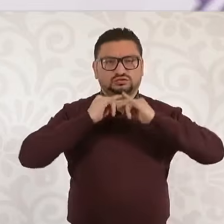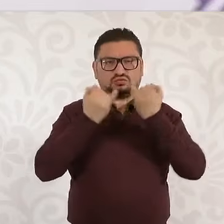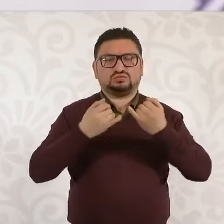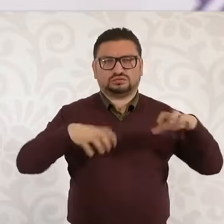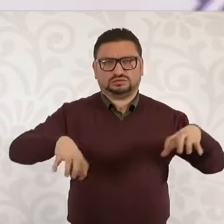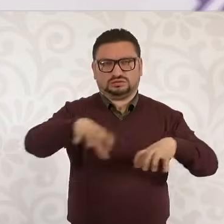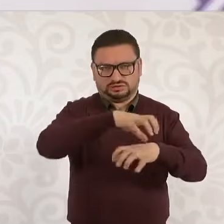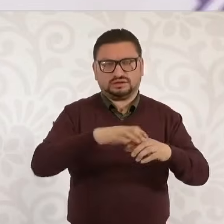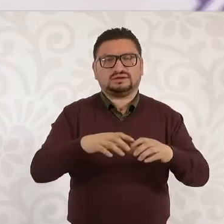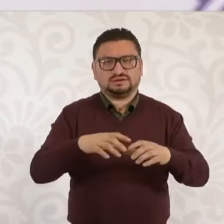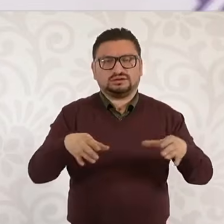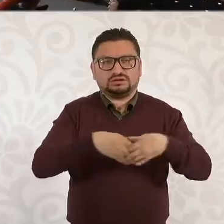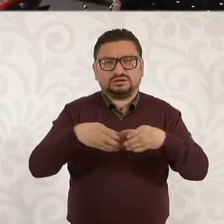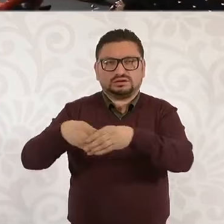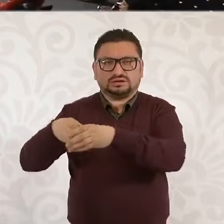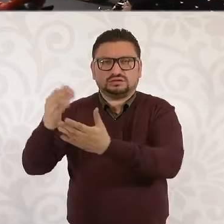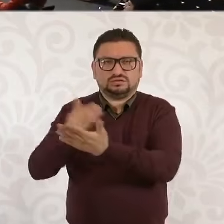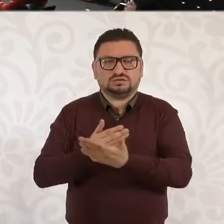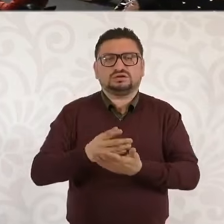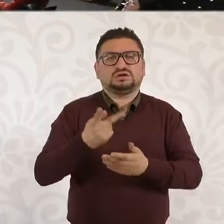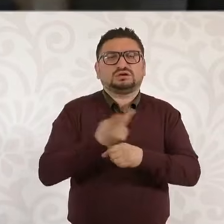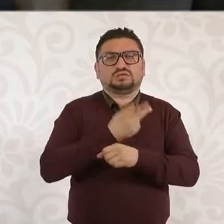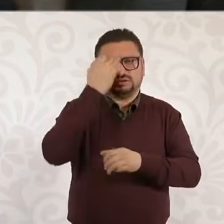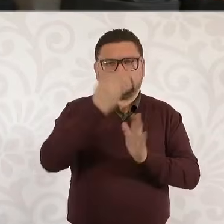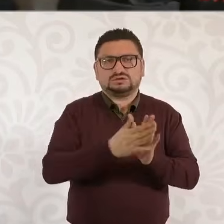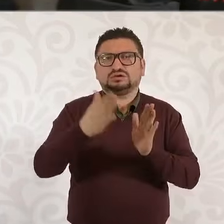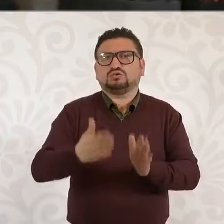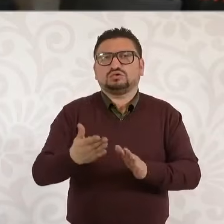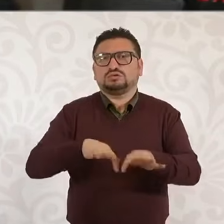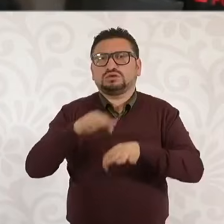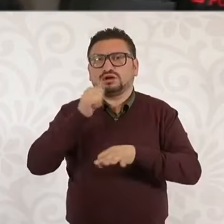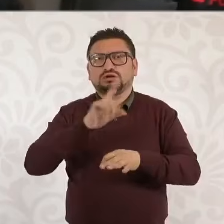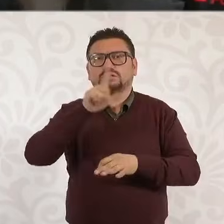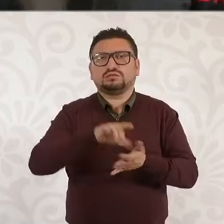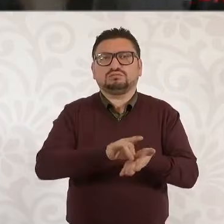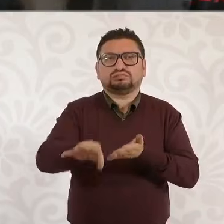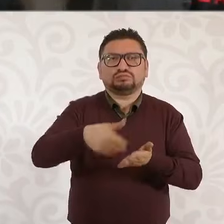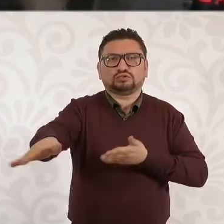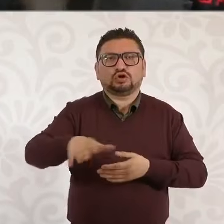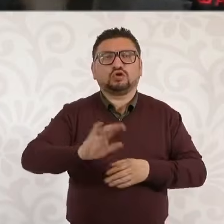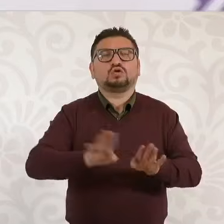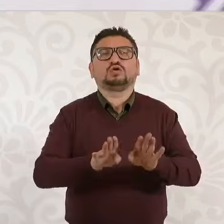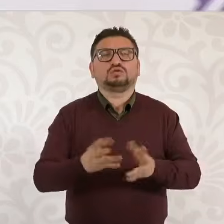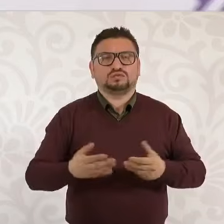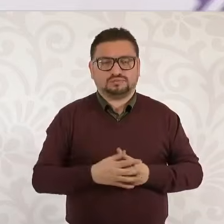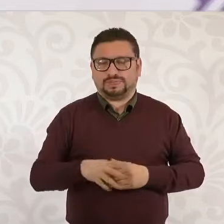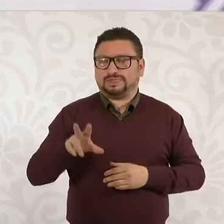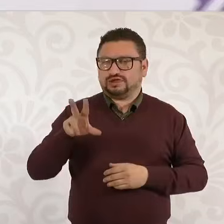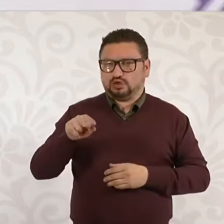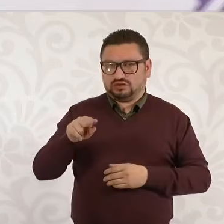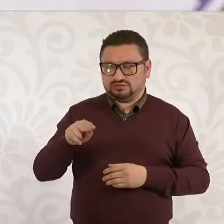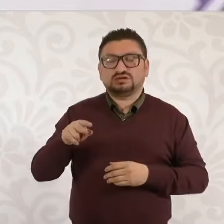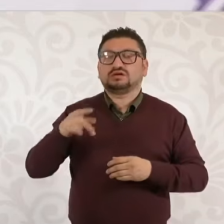reducción. ¿Qué pasará en este tiempo mientras no trabajan? ¿Serán despedidos, por ejemplo, el personal? No, a ver, la idea es que